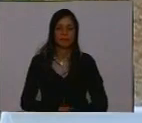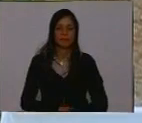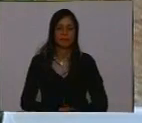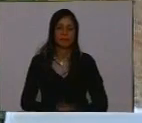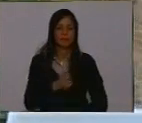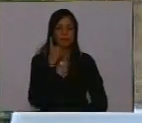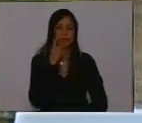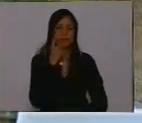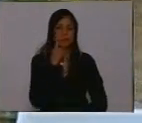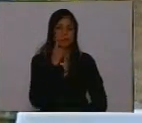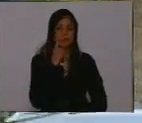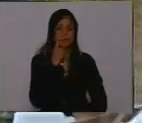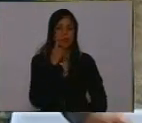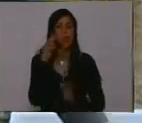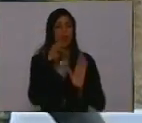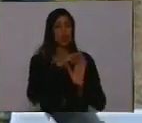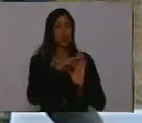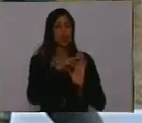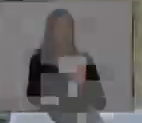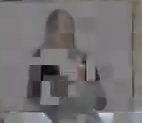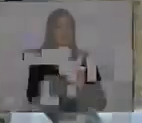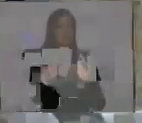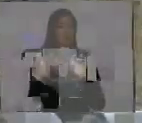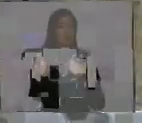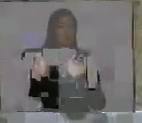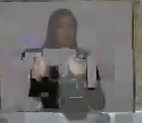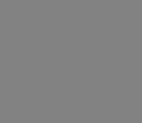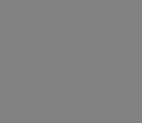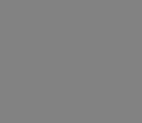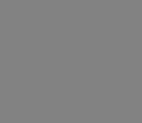Miren, condiciones. Las condiciones de crédito de la juventud.